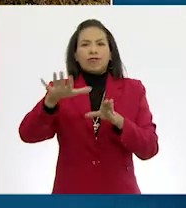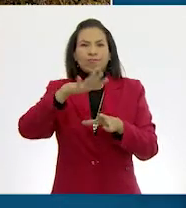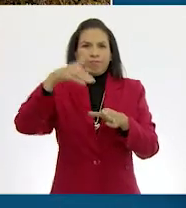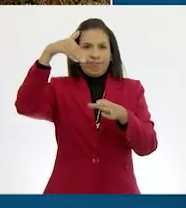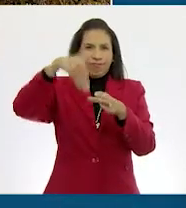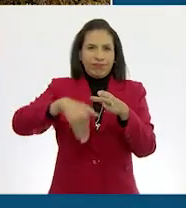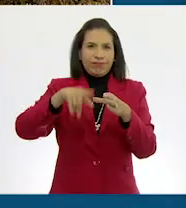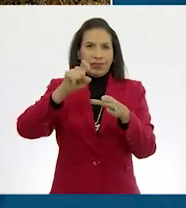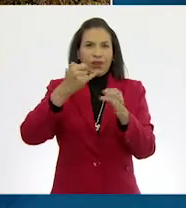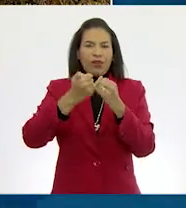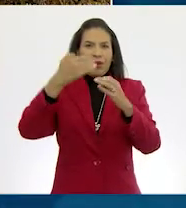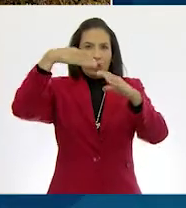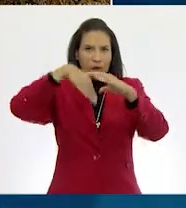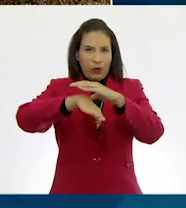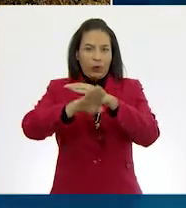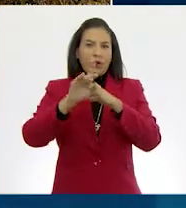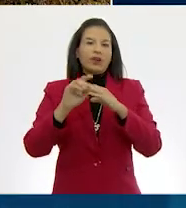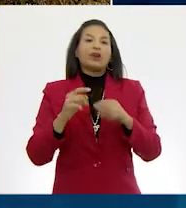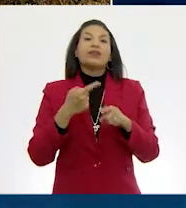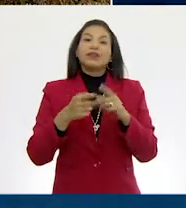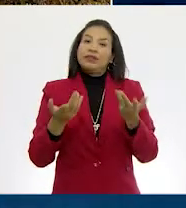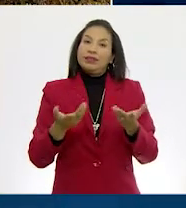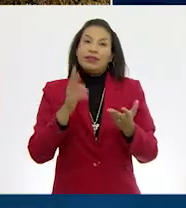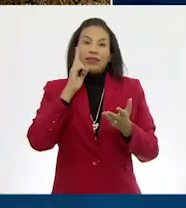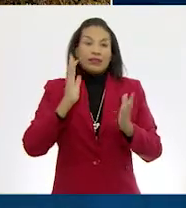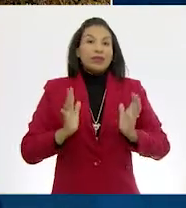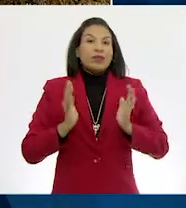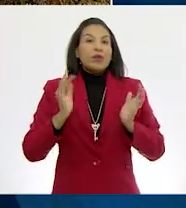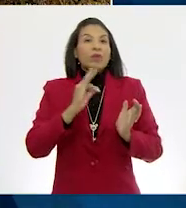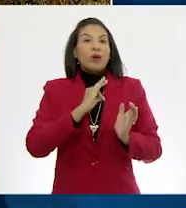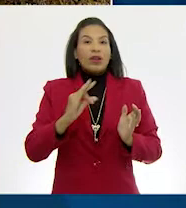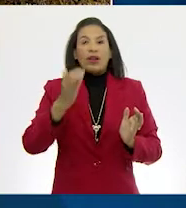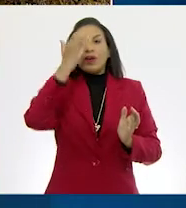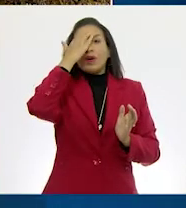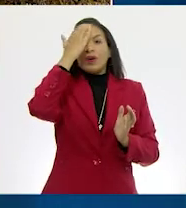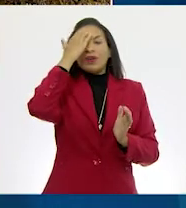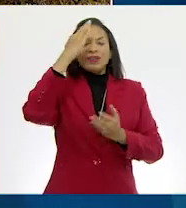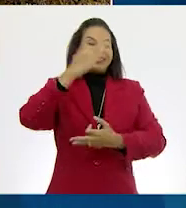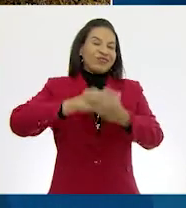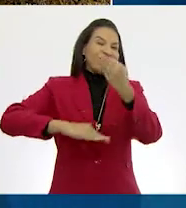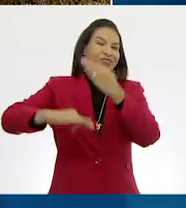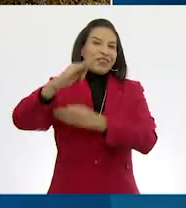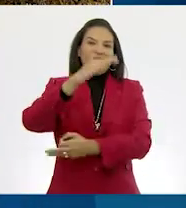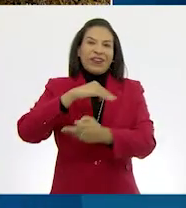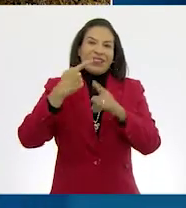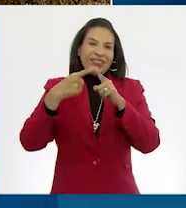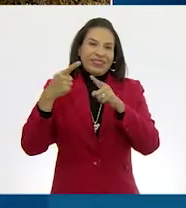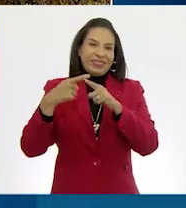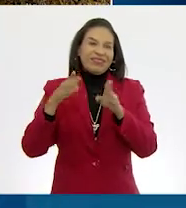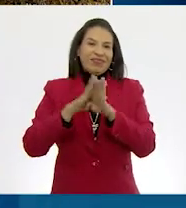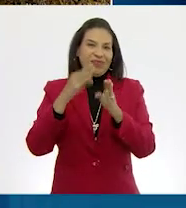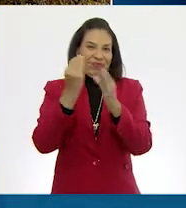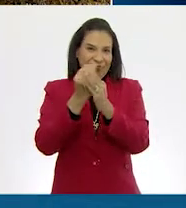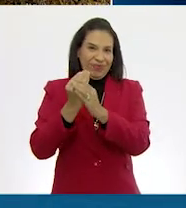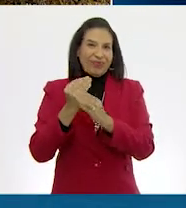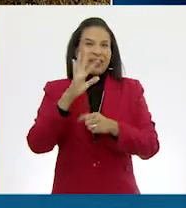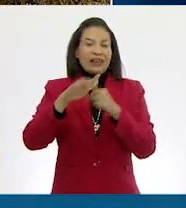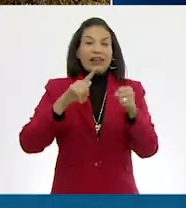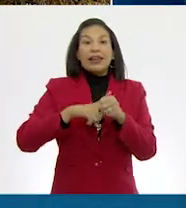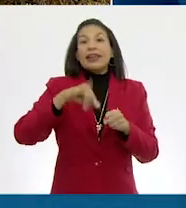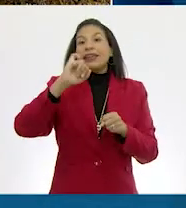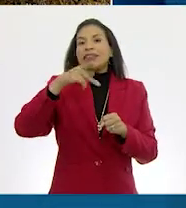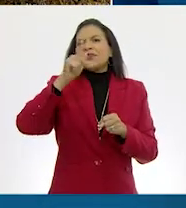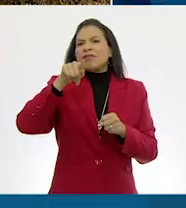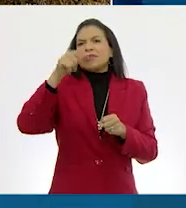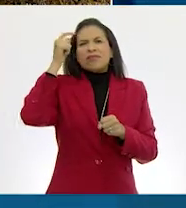cuevas sería increíble poder conocer todas estas especies sí pero